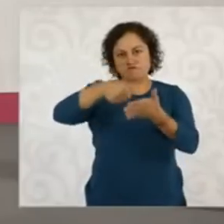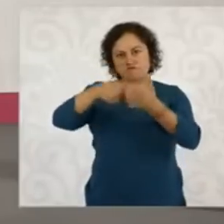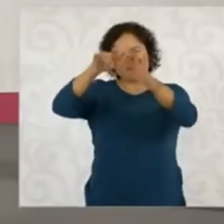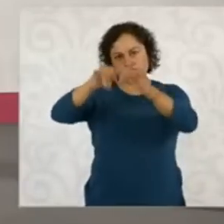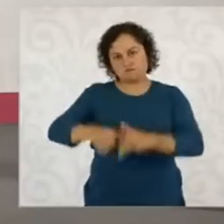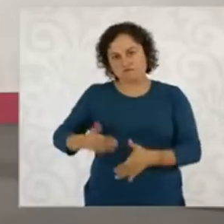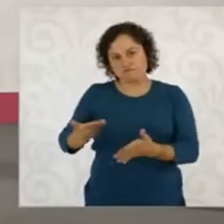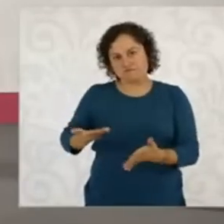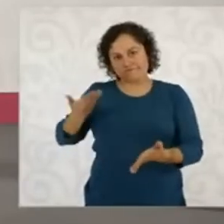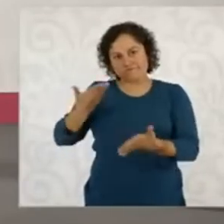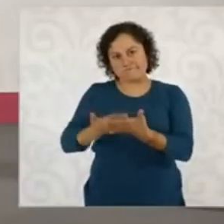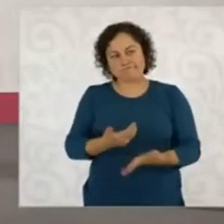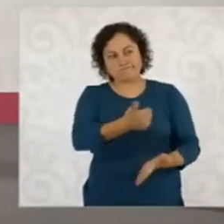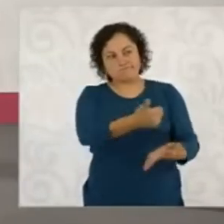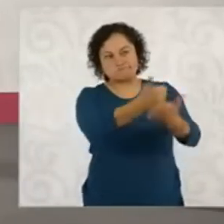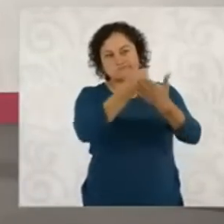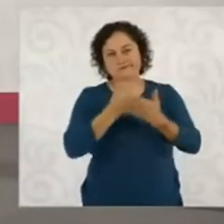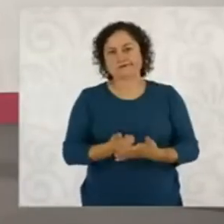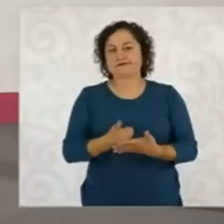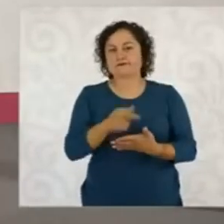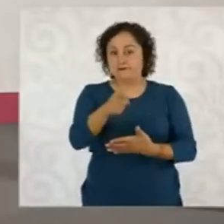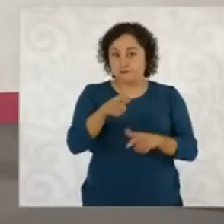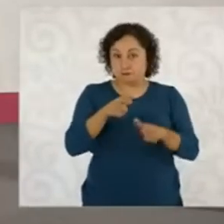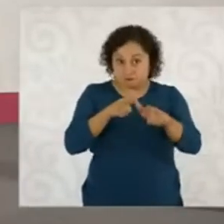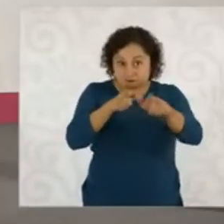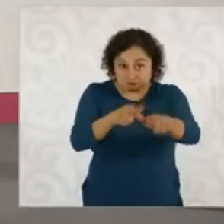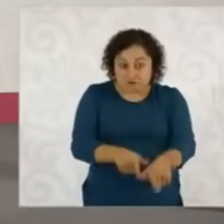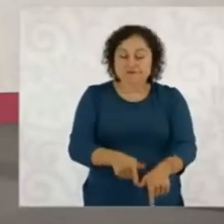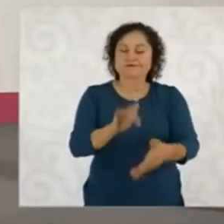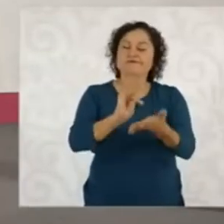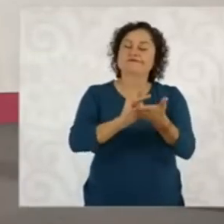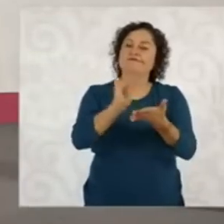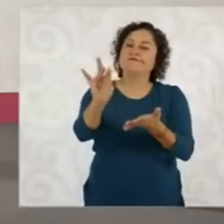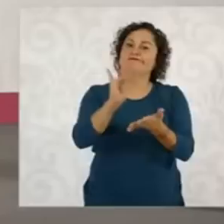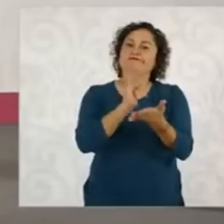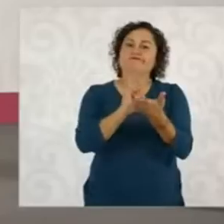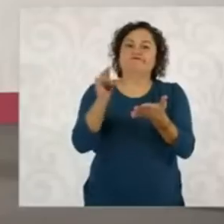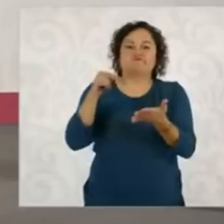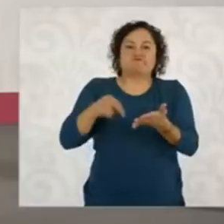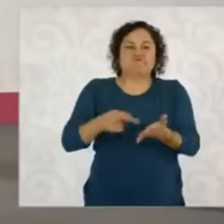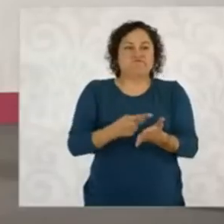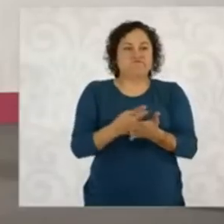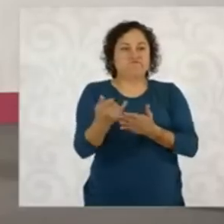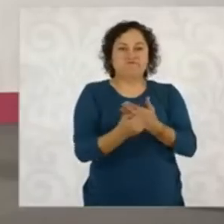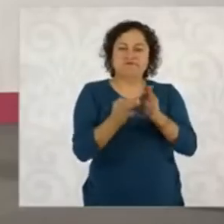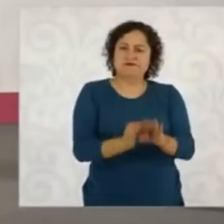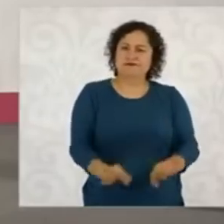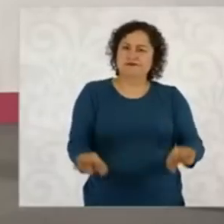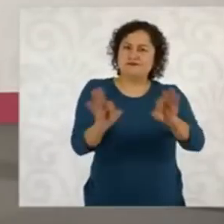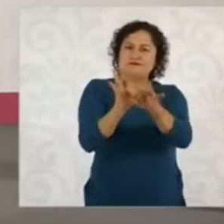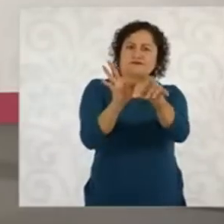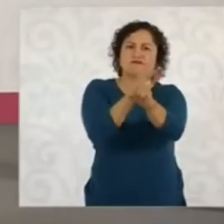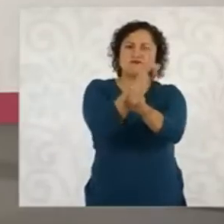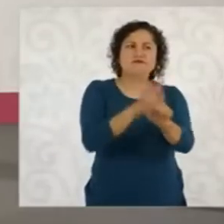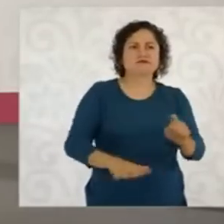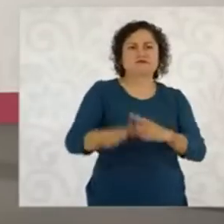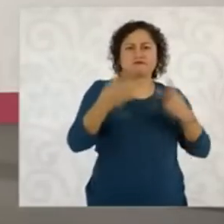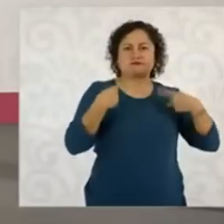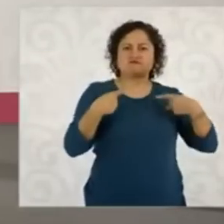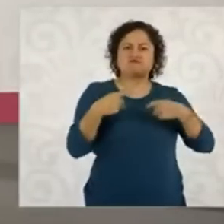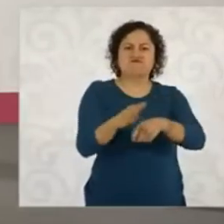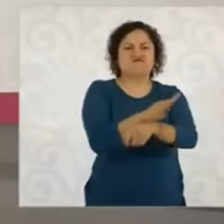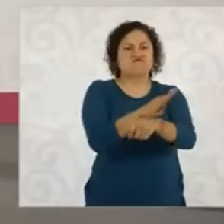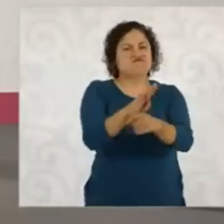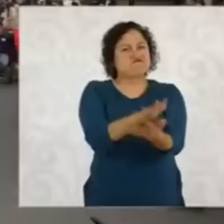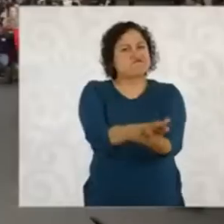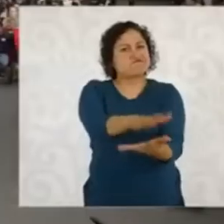ayudara. Y gracias por darle seguimiento a este proyecto tan importante que beneficia a muchísima gente.